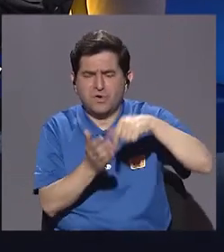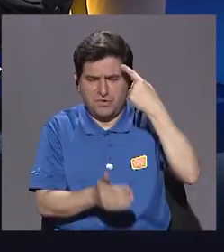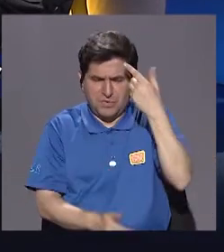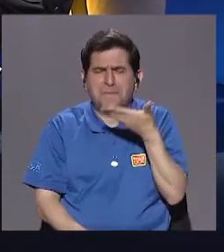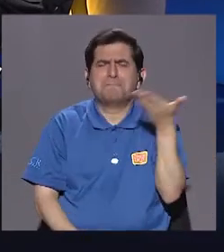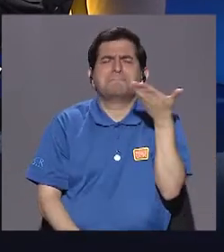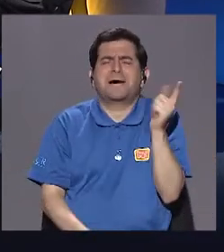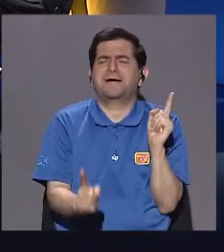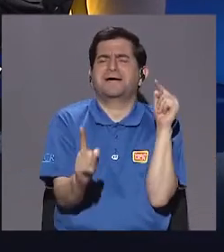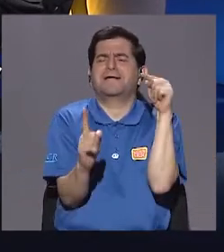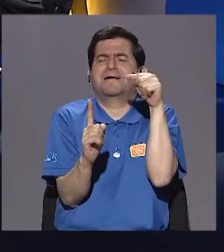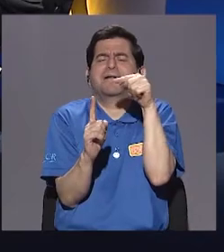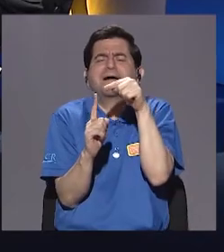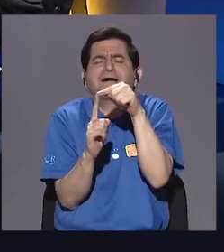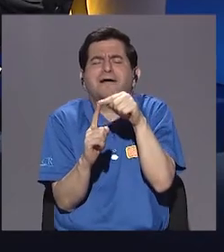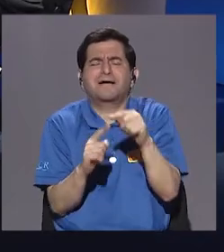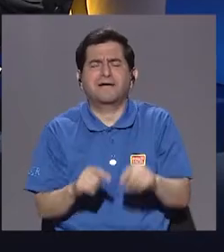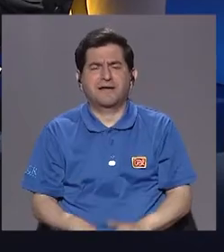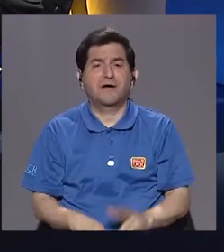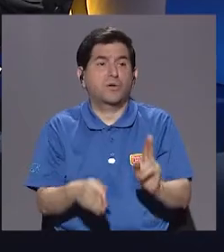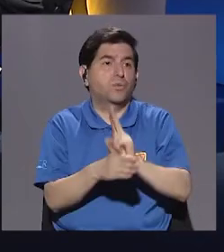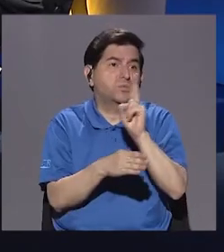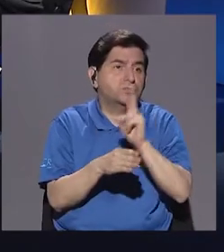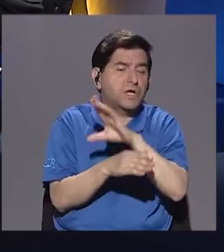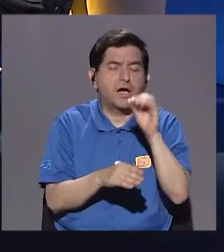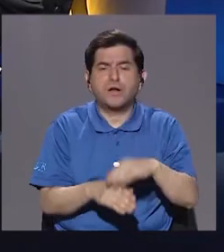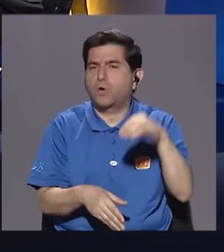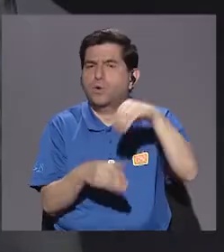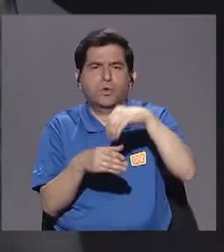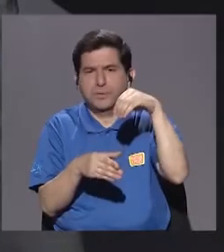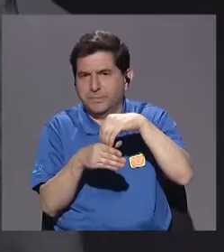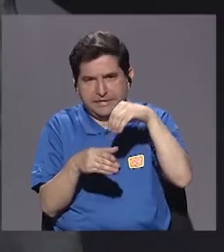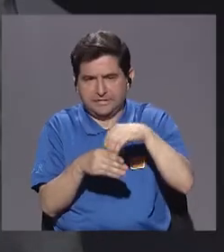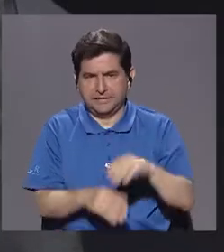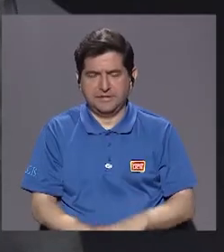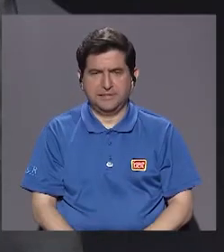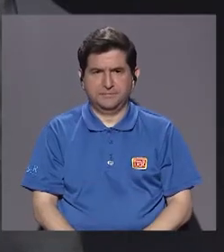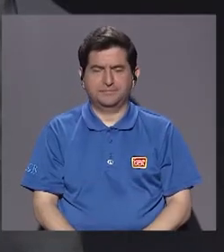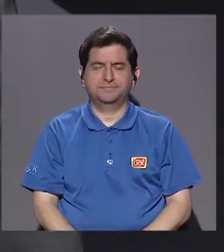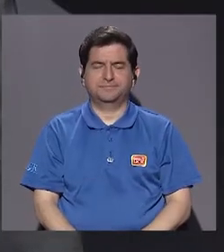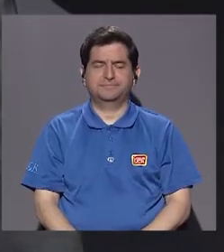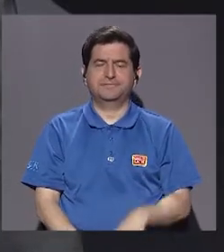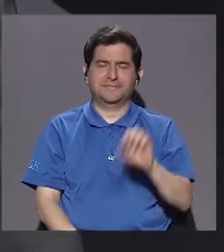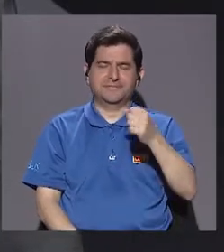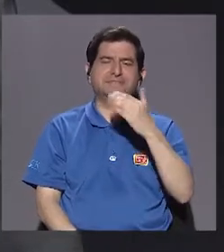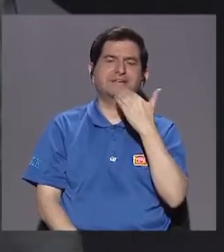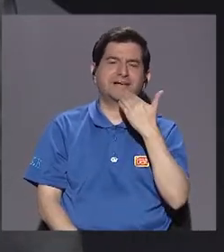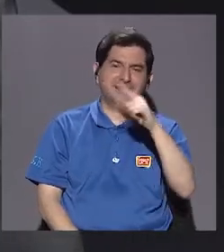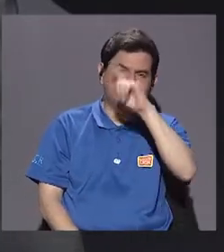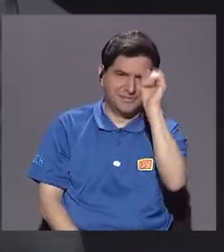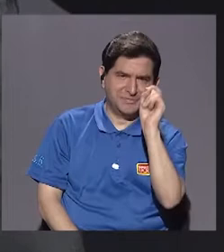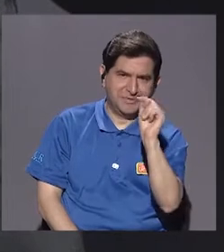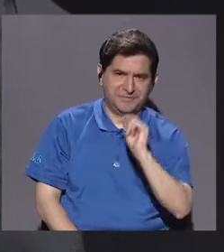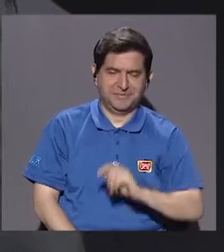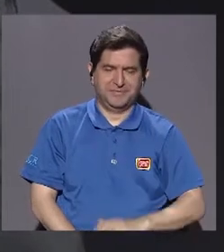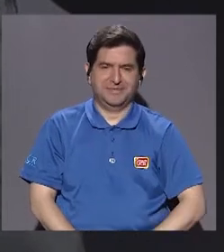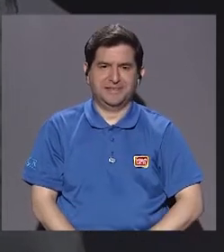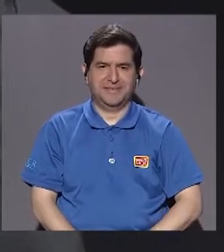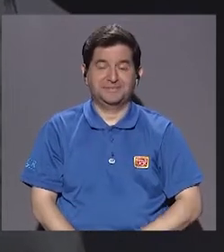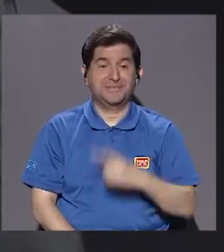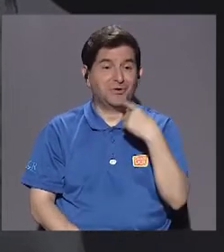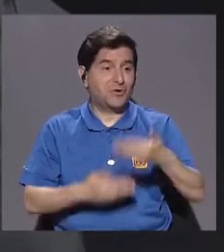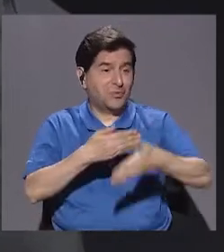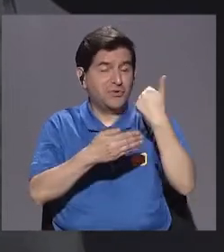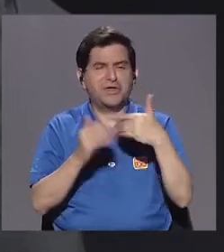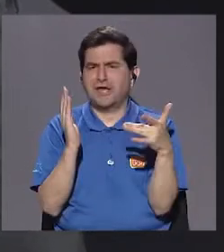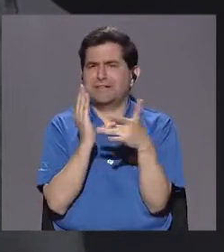fines puede desarrollarse o se puede invertir se agradece más bien don manuel por su pregunta porque eso como le decía